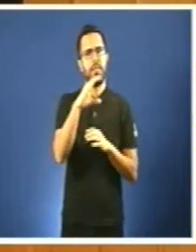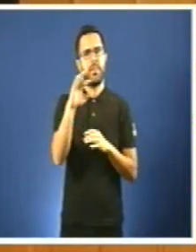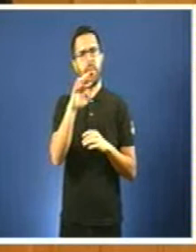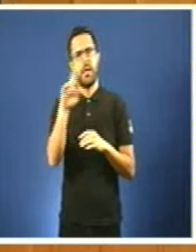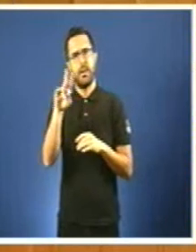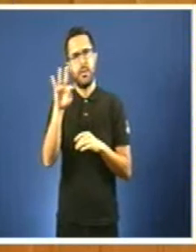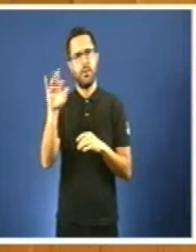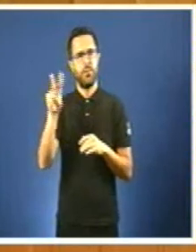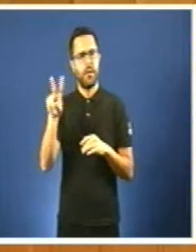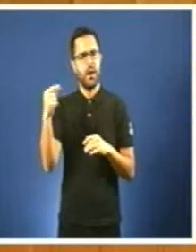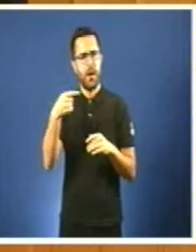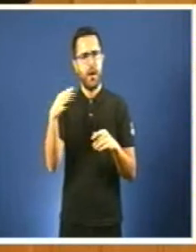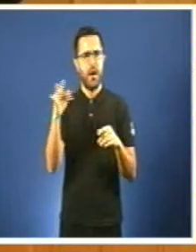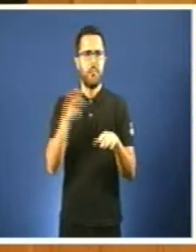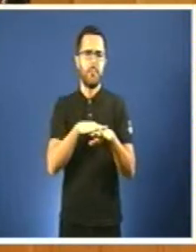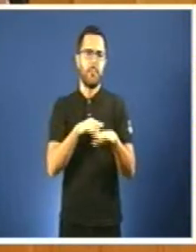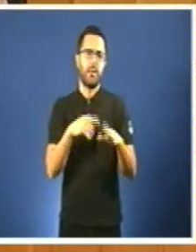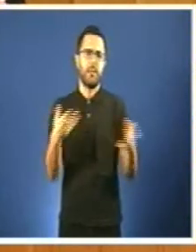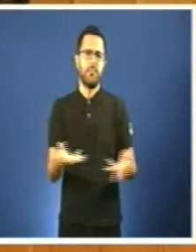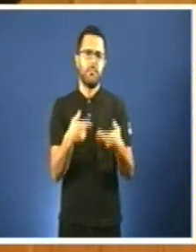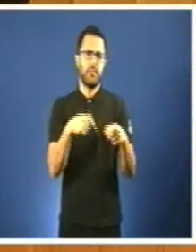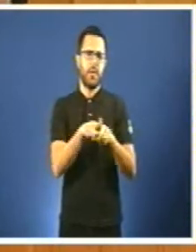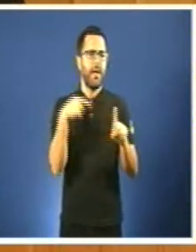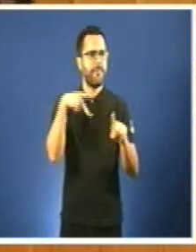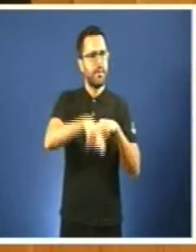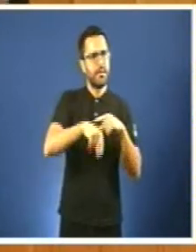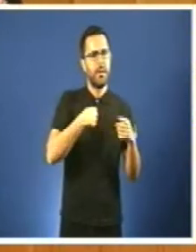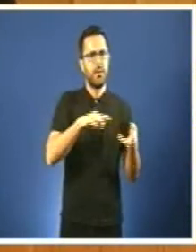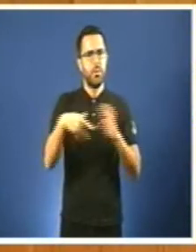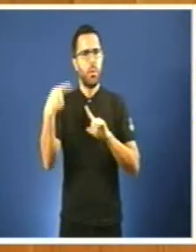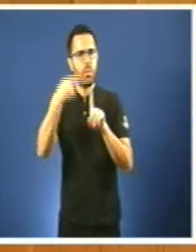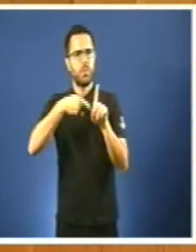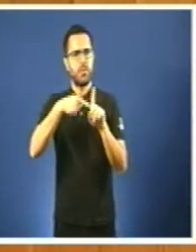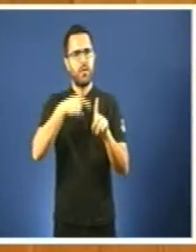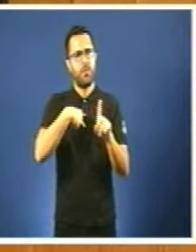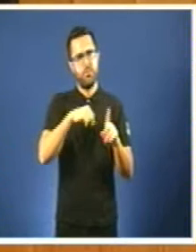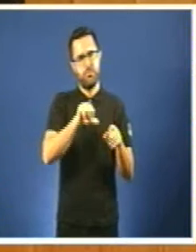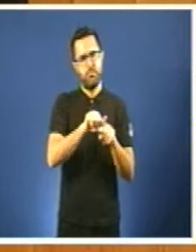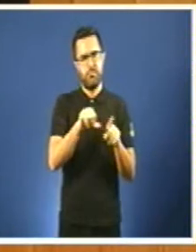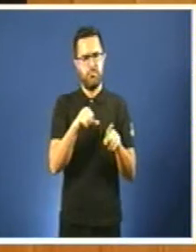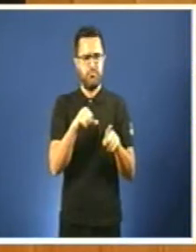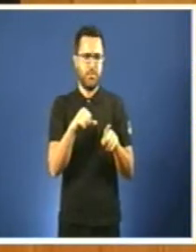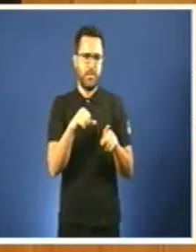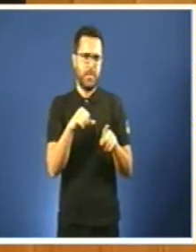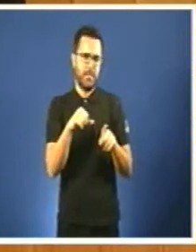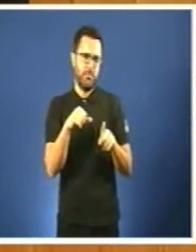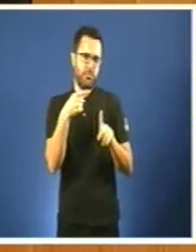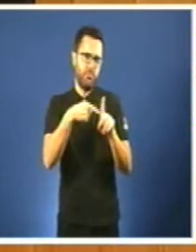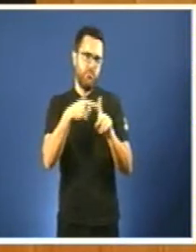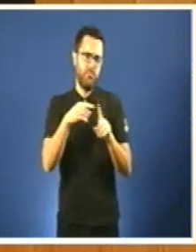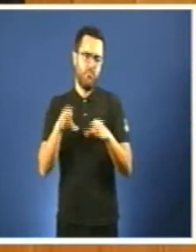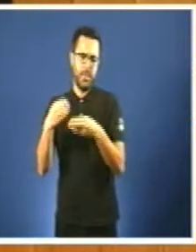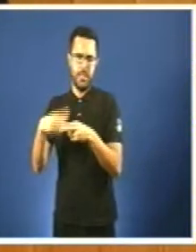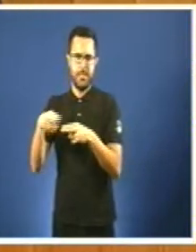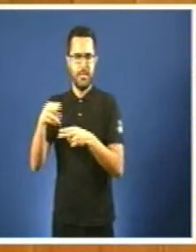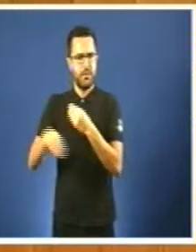independencia, imposibilitando a instrumentalización gubernamental sistemática que vostedes exercen? Sí ou non, señor